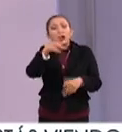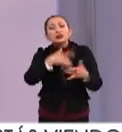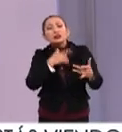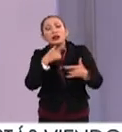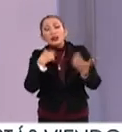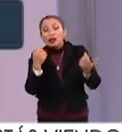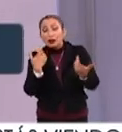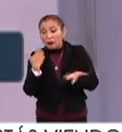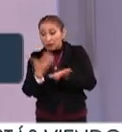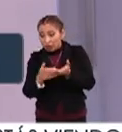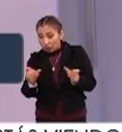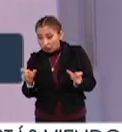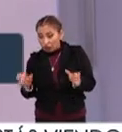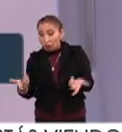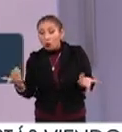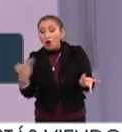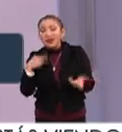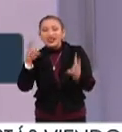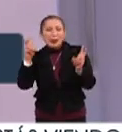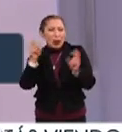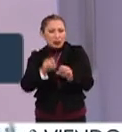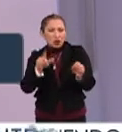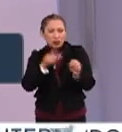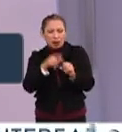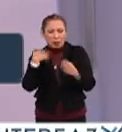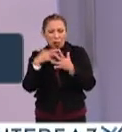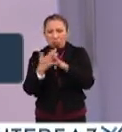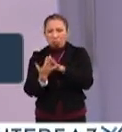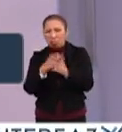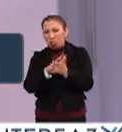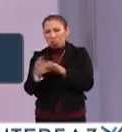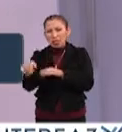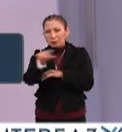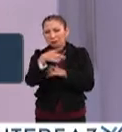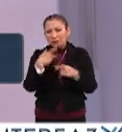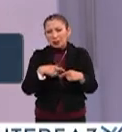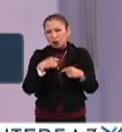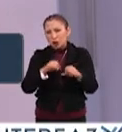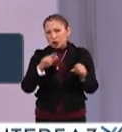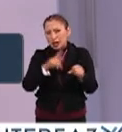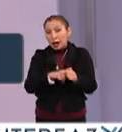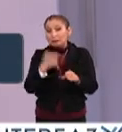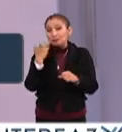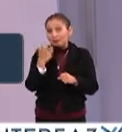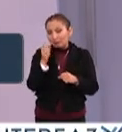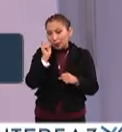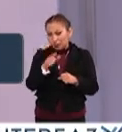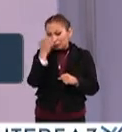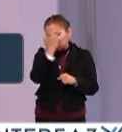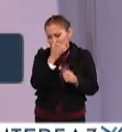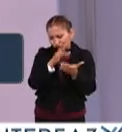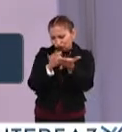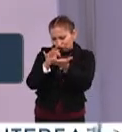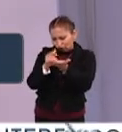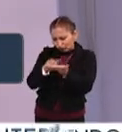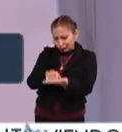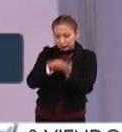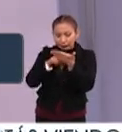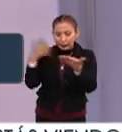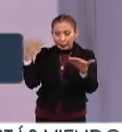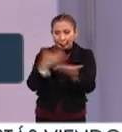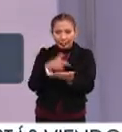con la inseguridad y temas sociales en la descomposición del tejido social. Entonces, justamente este diagnóstico lo que nos permitió